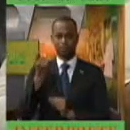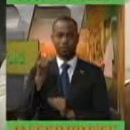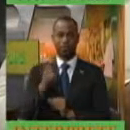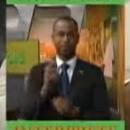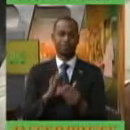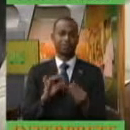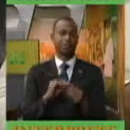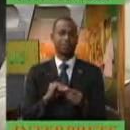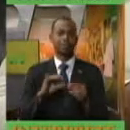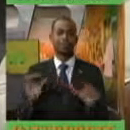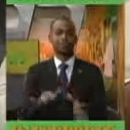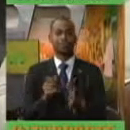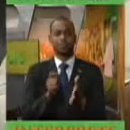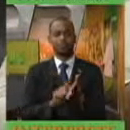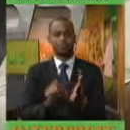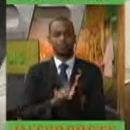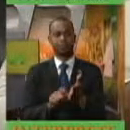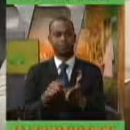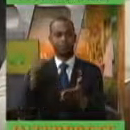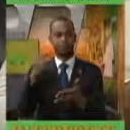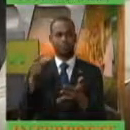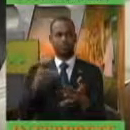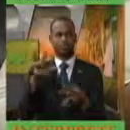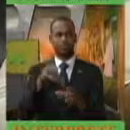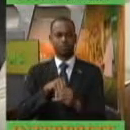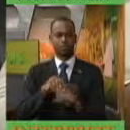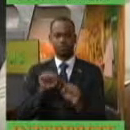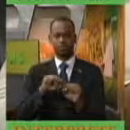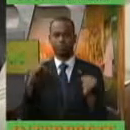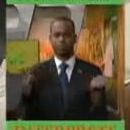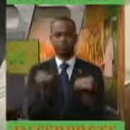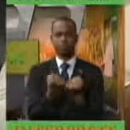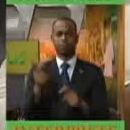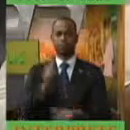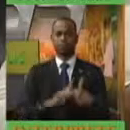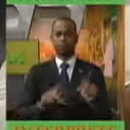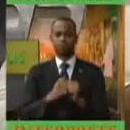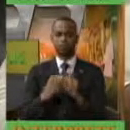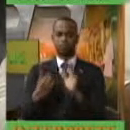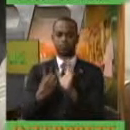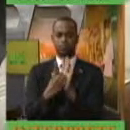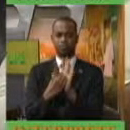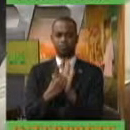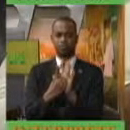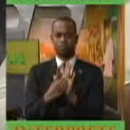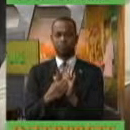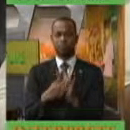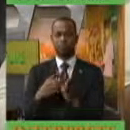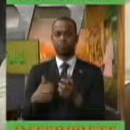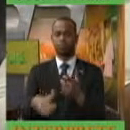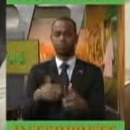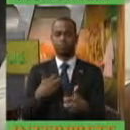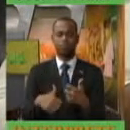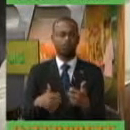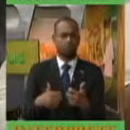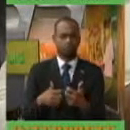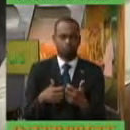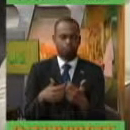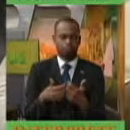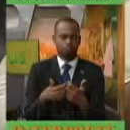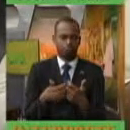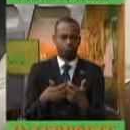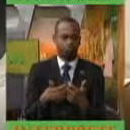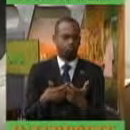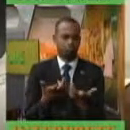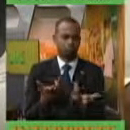se han comenzado a filmar de ello con la sociedad, con las personas con discapacidad, compromiso de